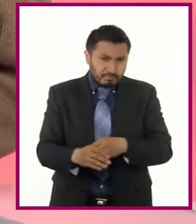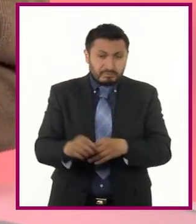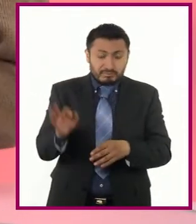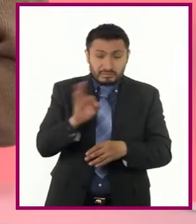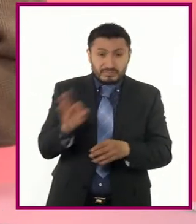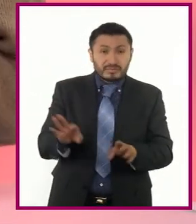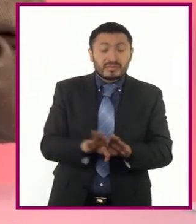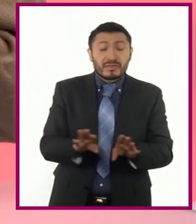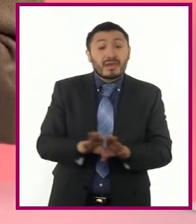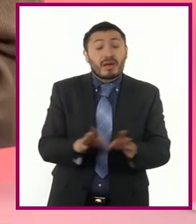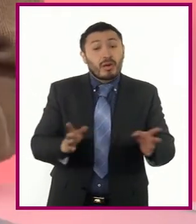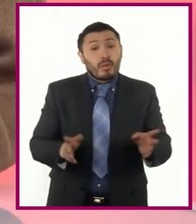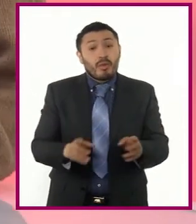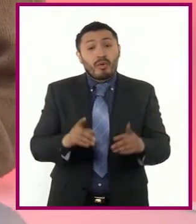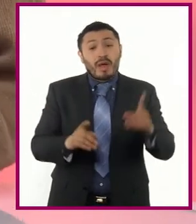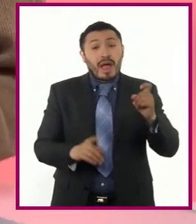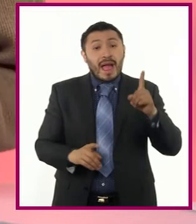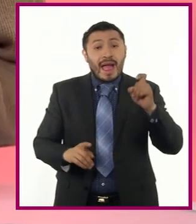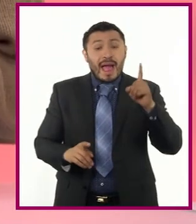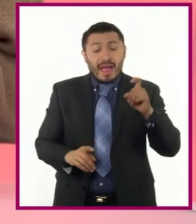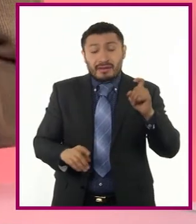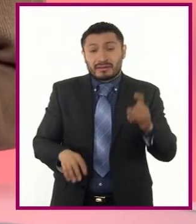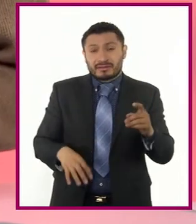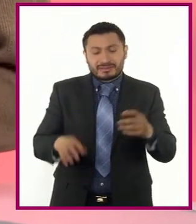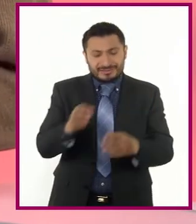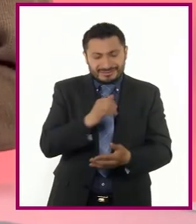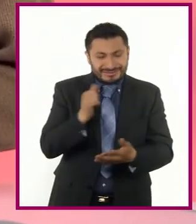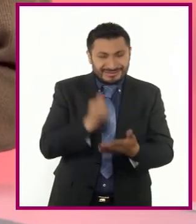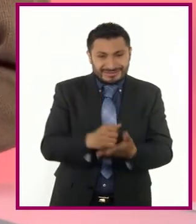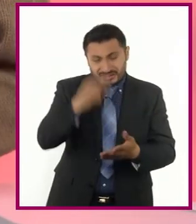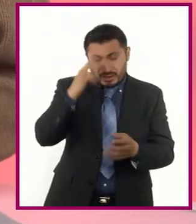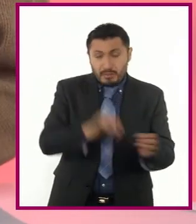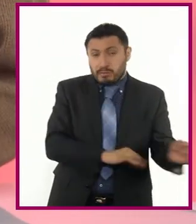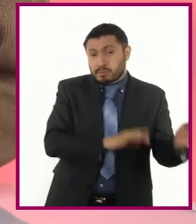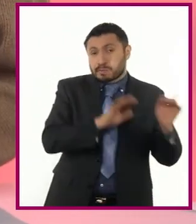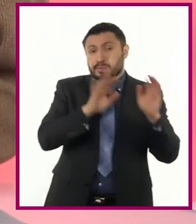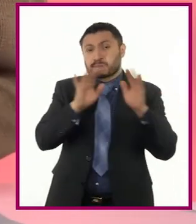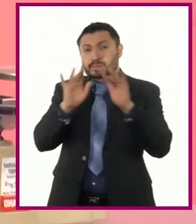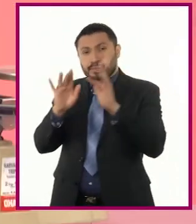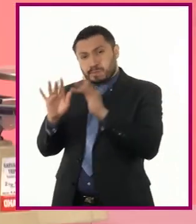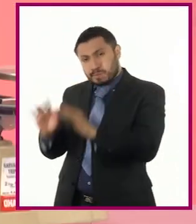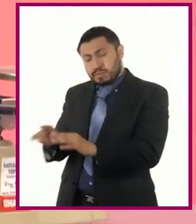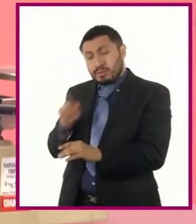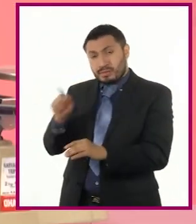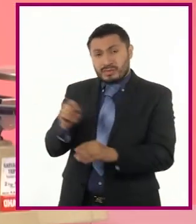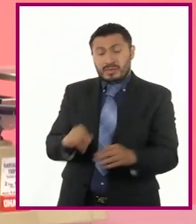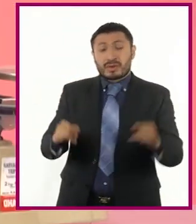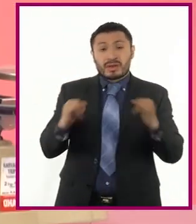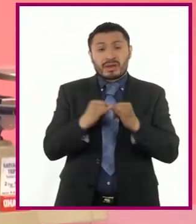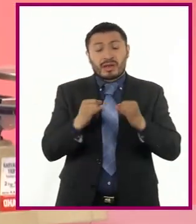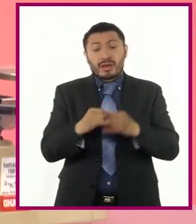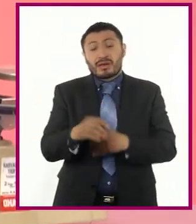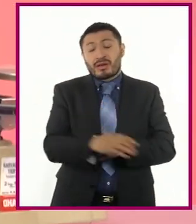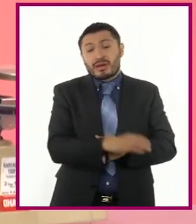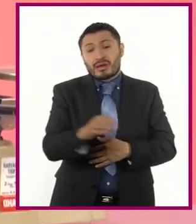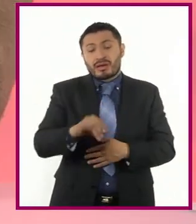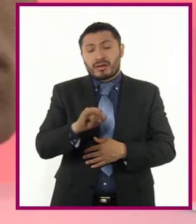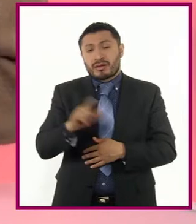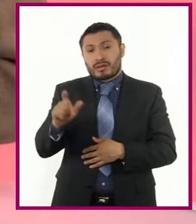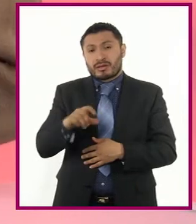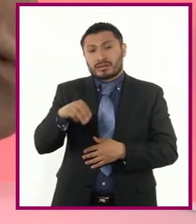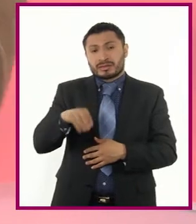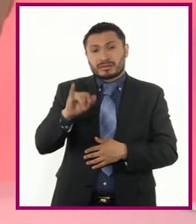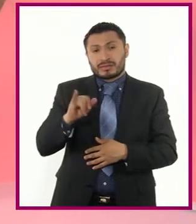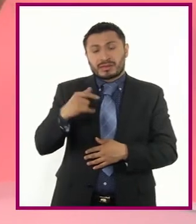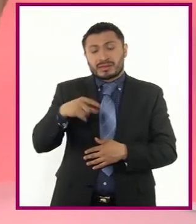parte de cómo estas aguas residuales que está generando la Ciudad de México se van precisamente al distrito de riego de Izmiquilpan. Estas